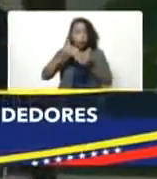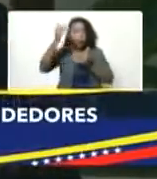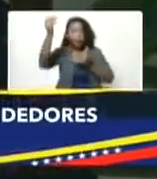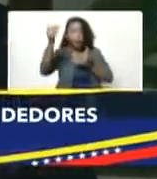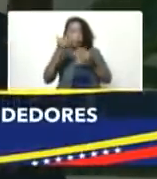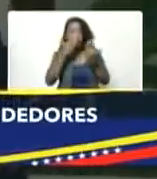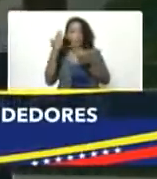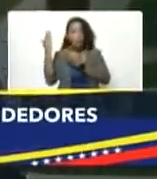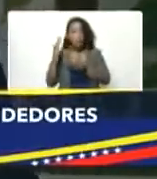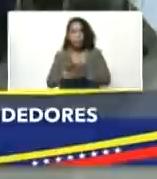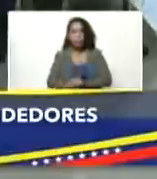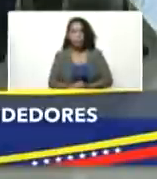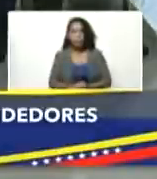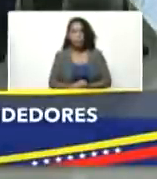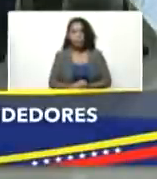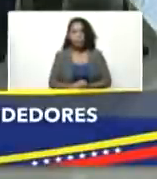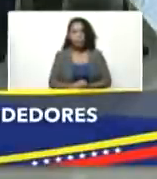Ángel.